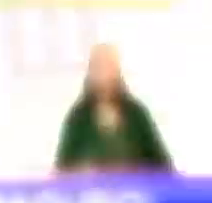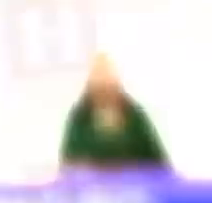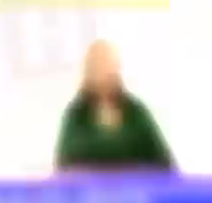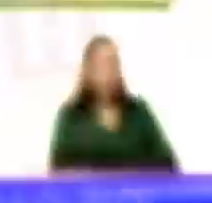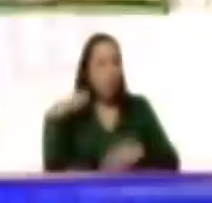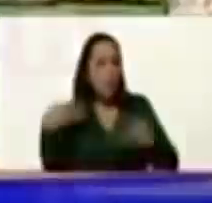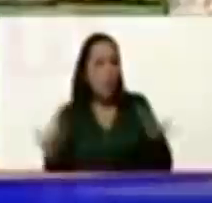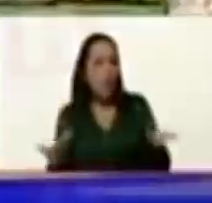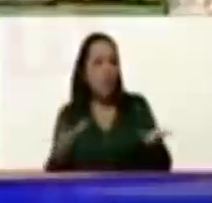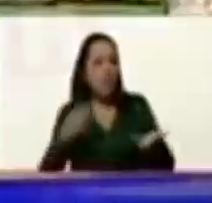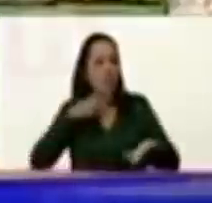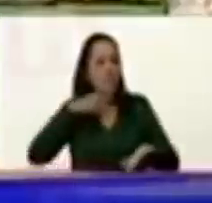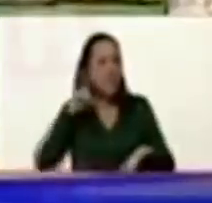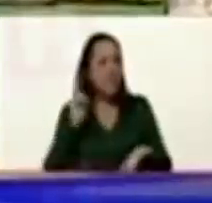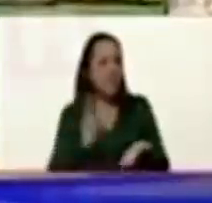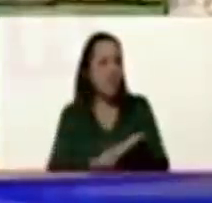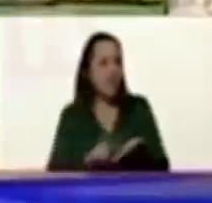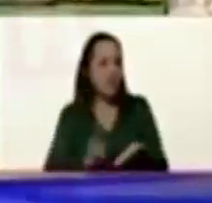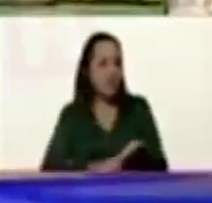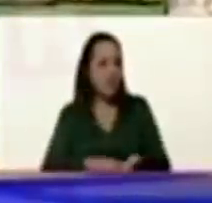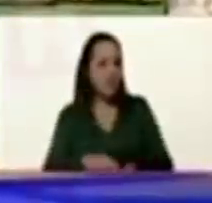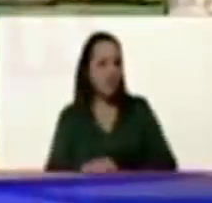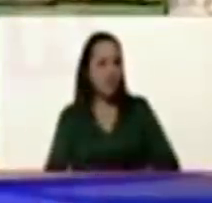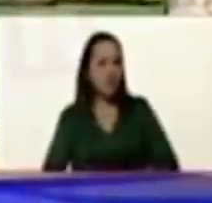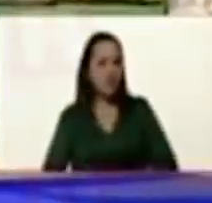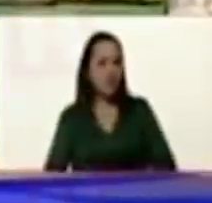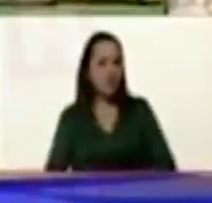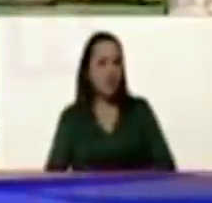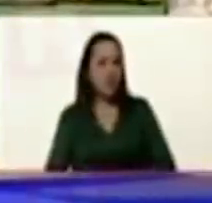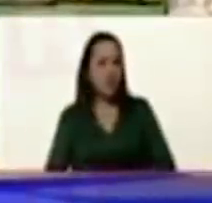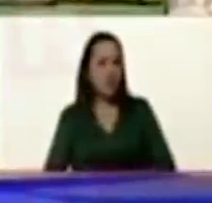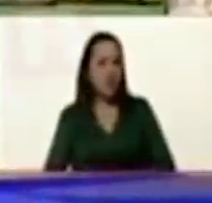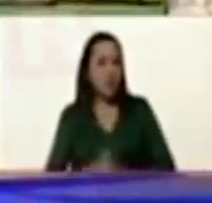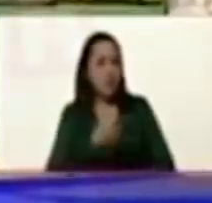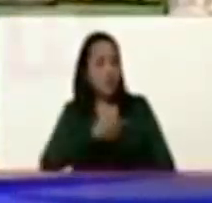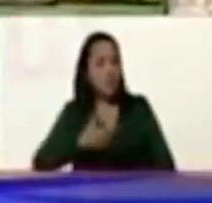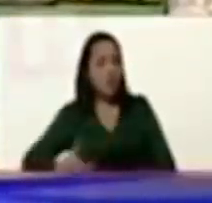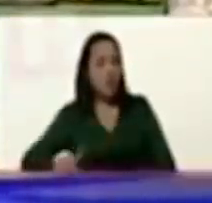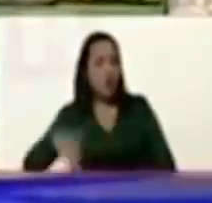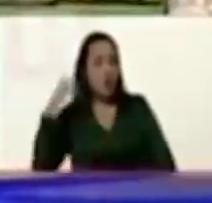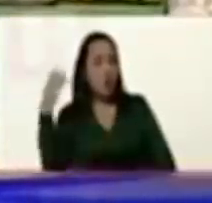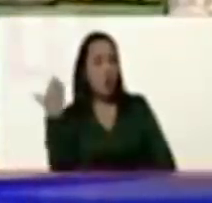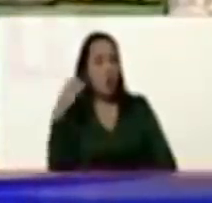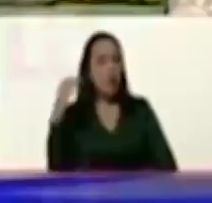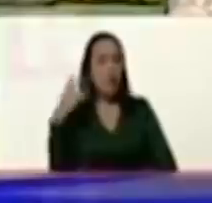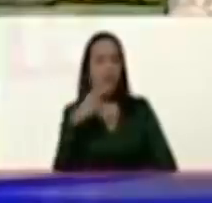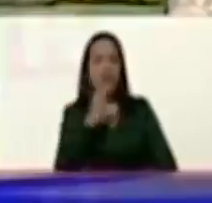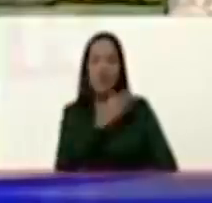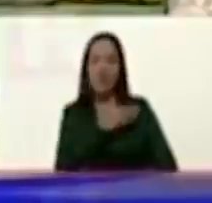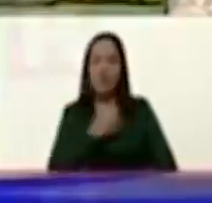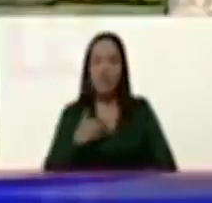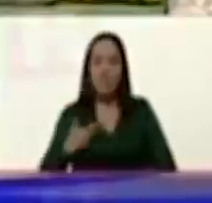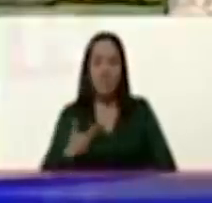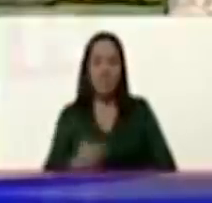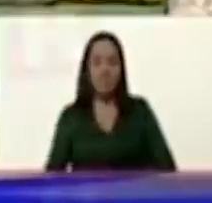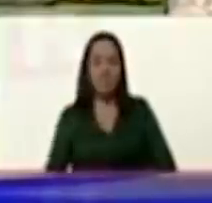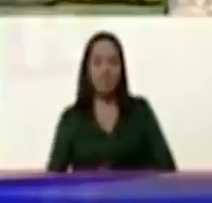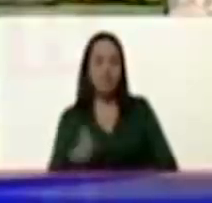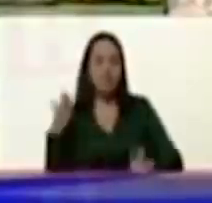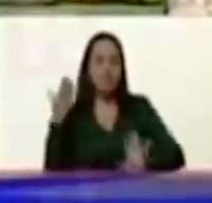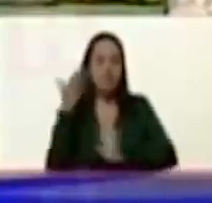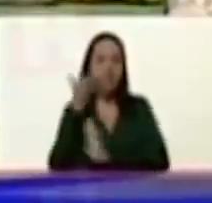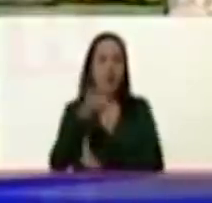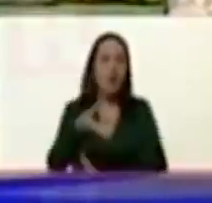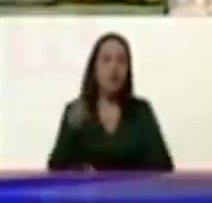empresas públicas quebradas que tengan que financiar obligatoriamente por orden del comité, dice el presidente de un banco que prefiere reservar su